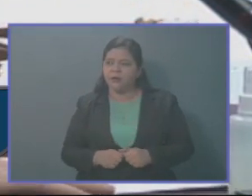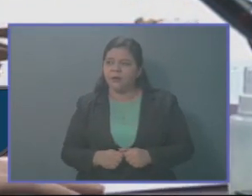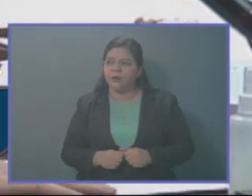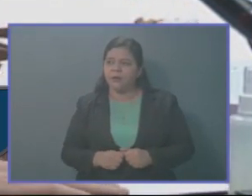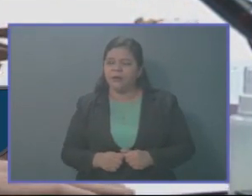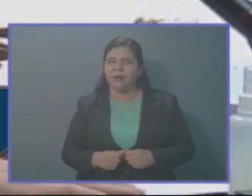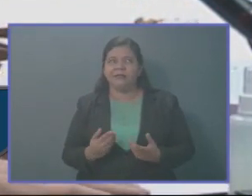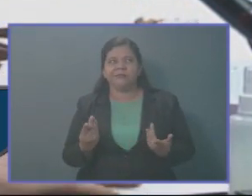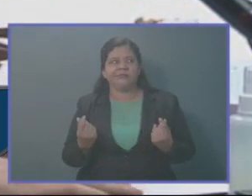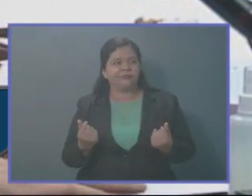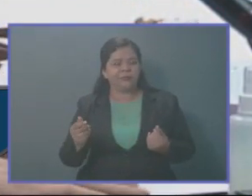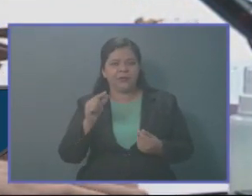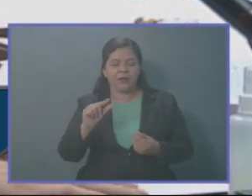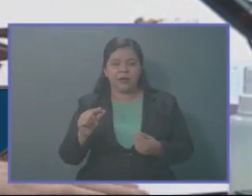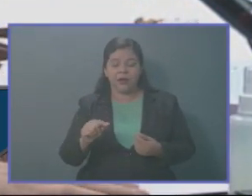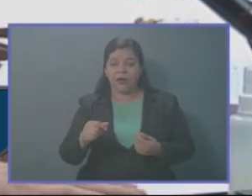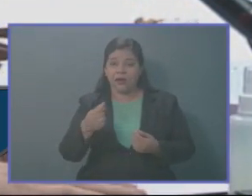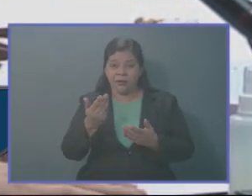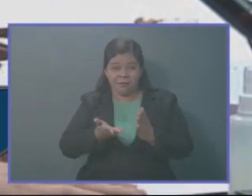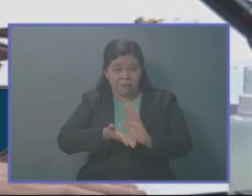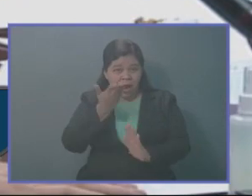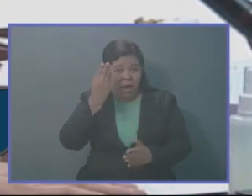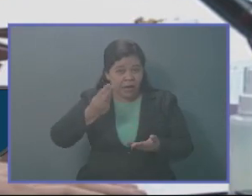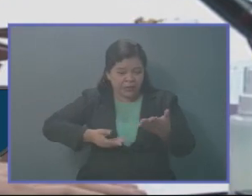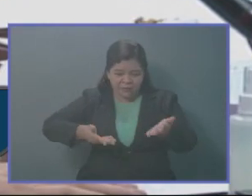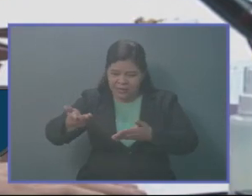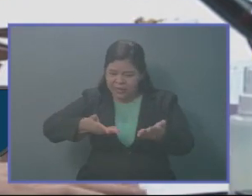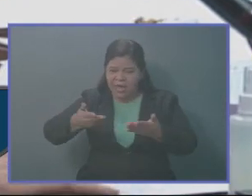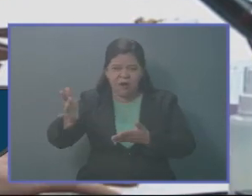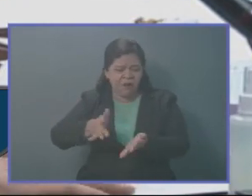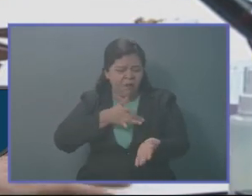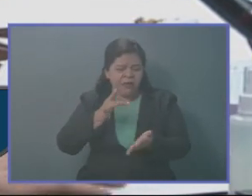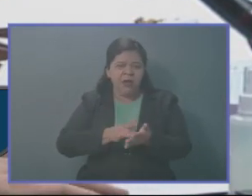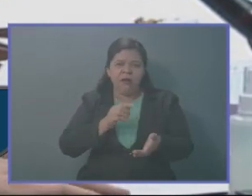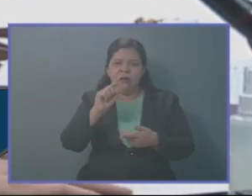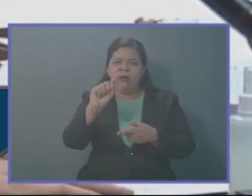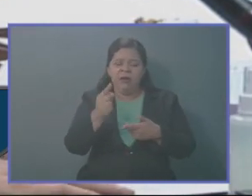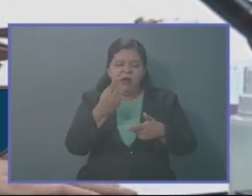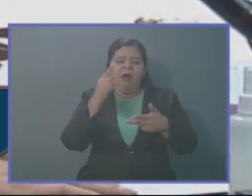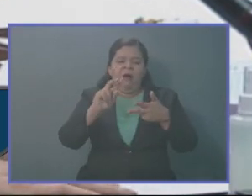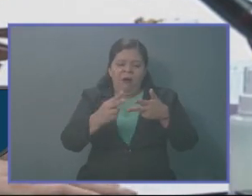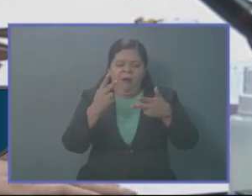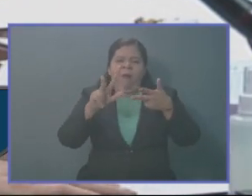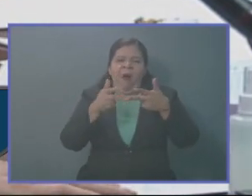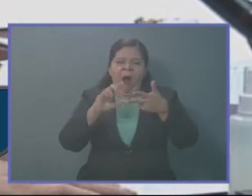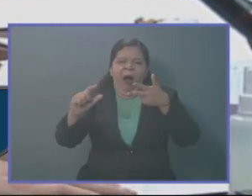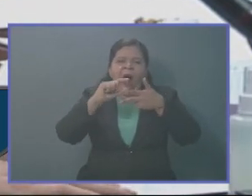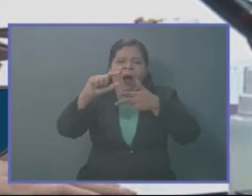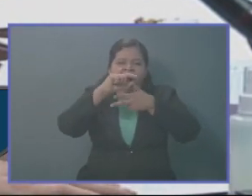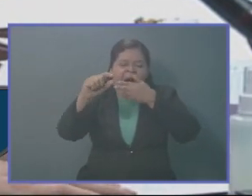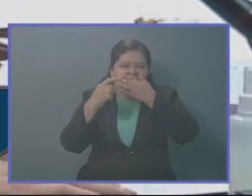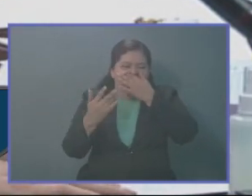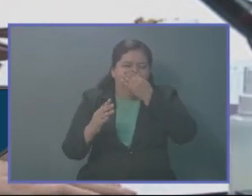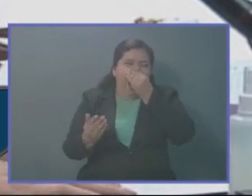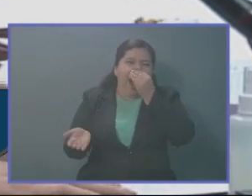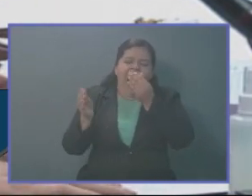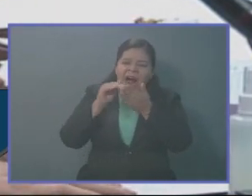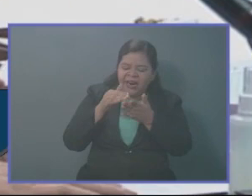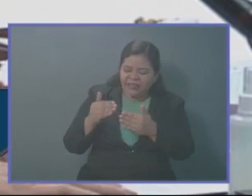¿cómo se llama? Los inventarios que tenían, como no tienen idea, en las primeras 3 semanas, que tuvieron que